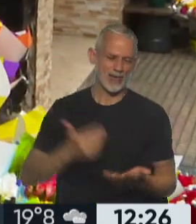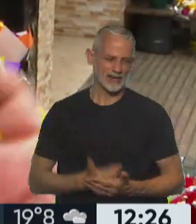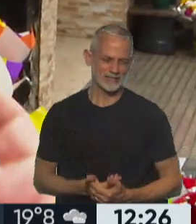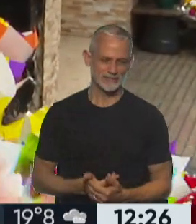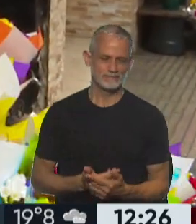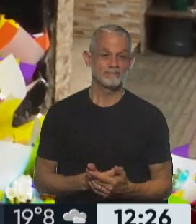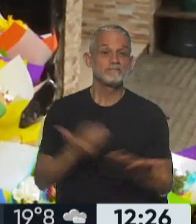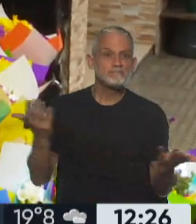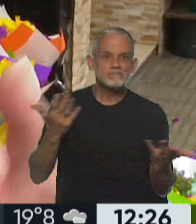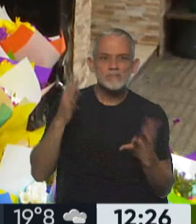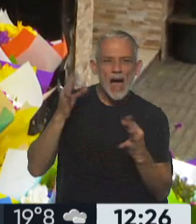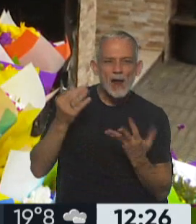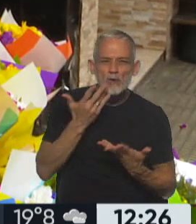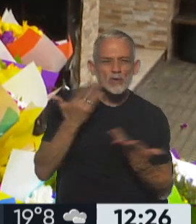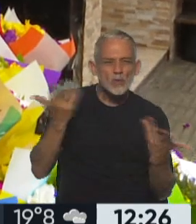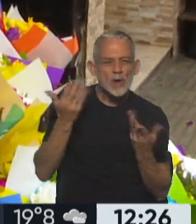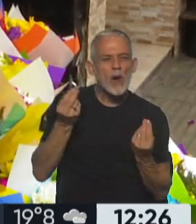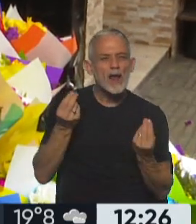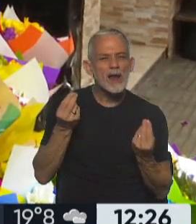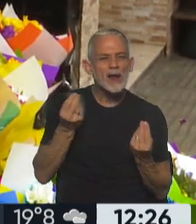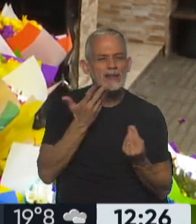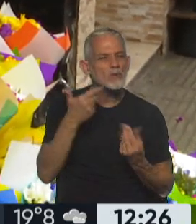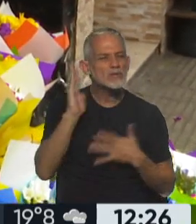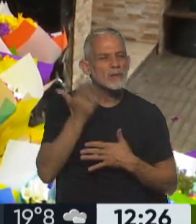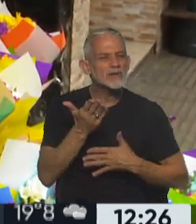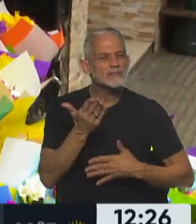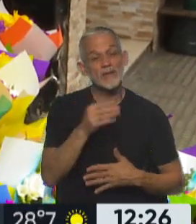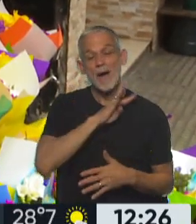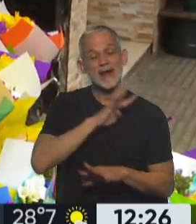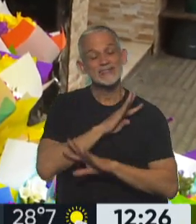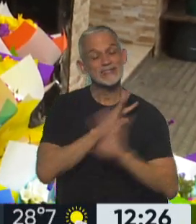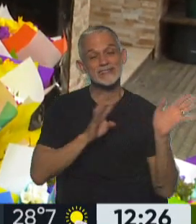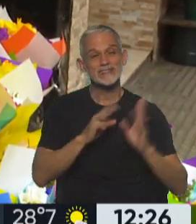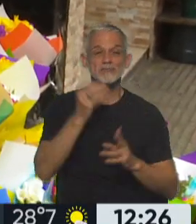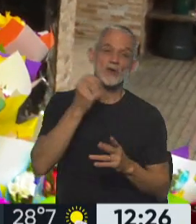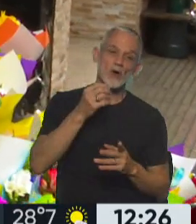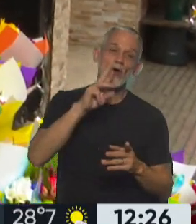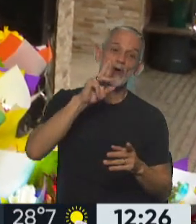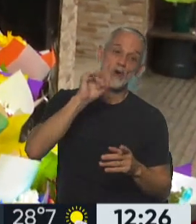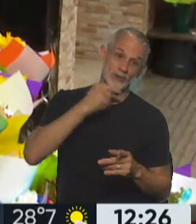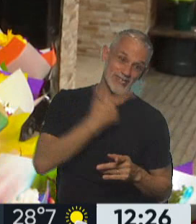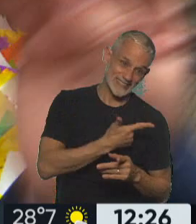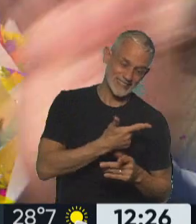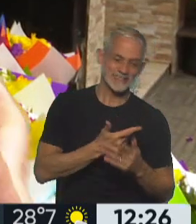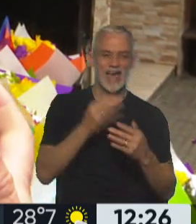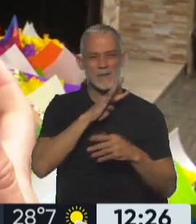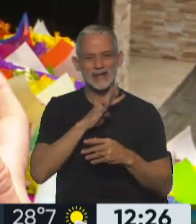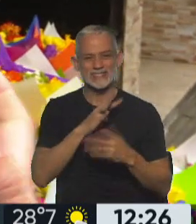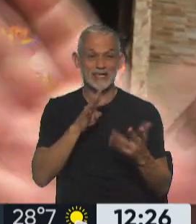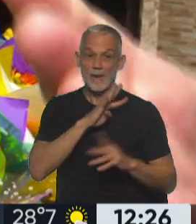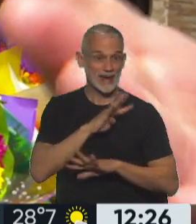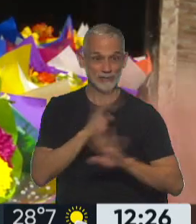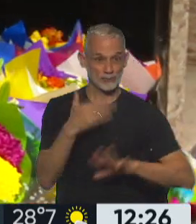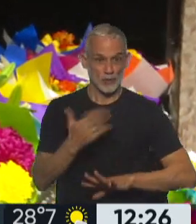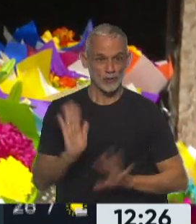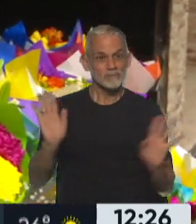Bueno, a ver, ¿algo en particular? ¿Te gusta alguna flor en particular o...? Flores amarillas, rosas. Mira vos, de color amarillo,